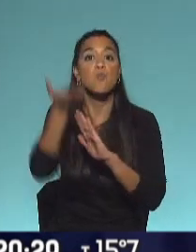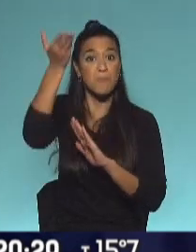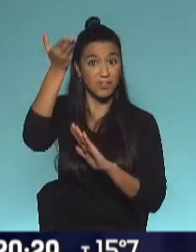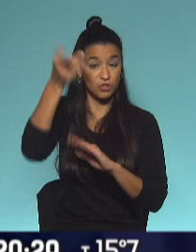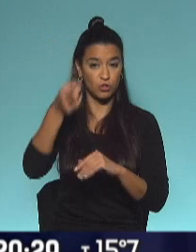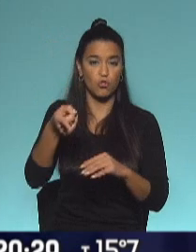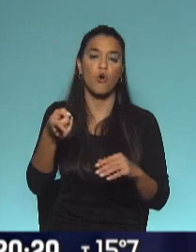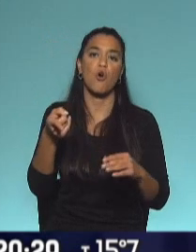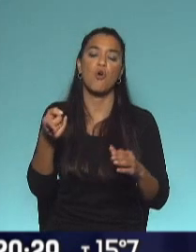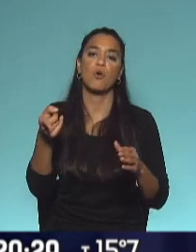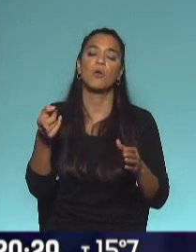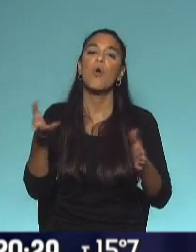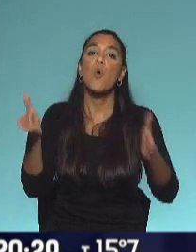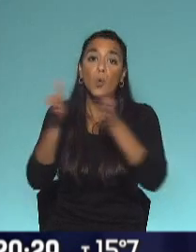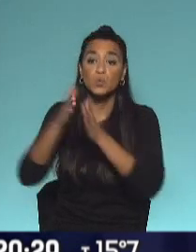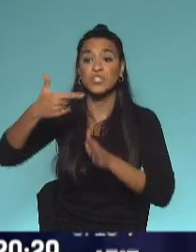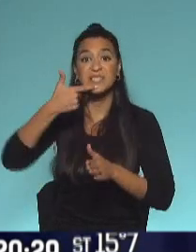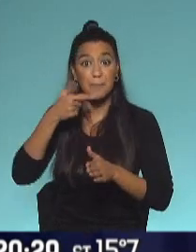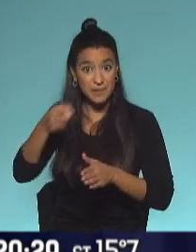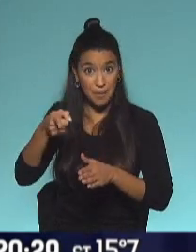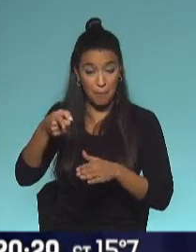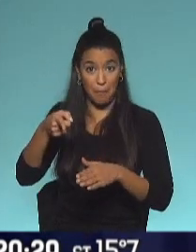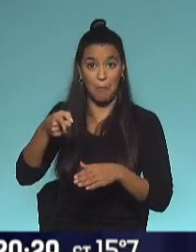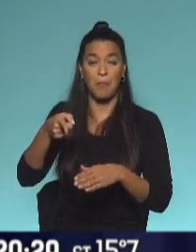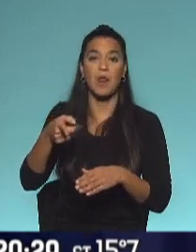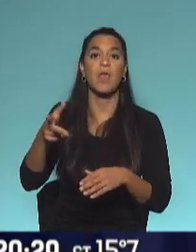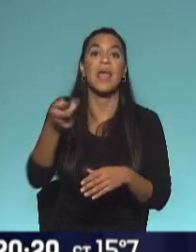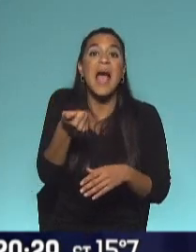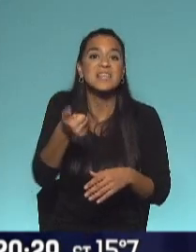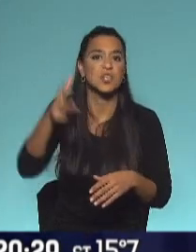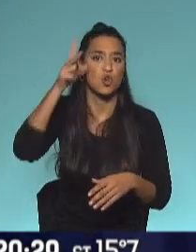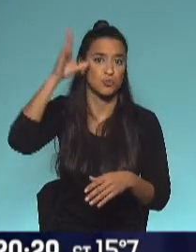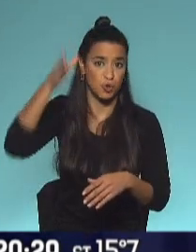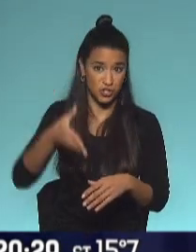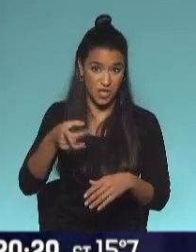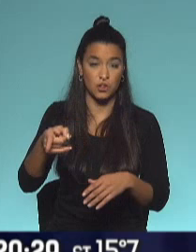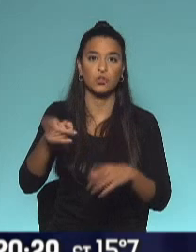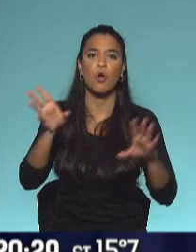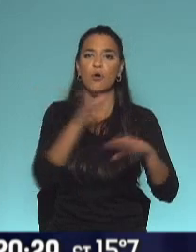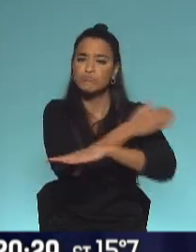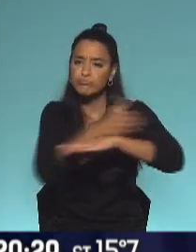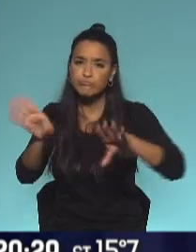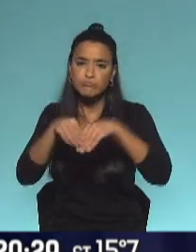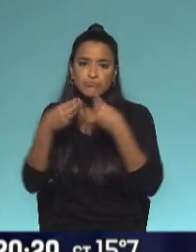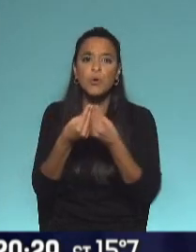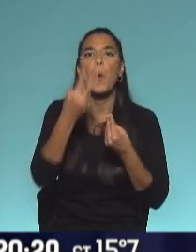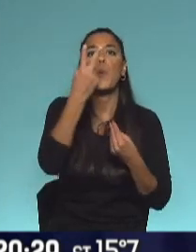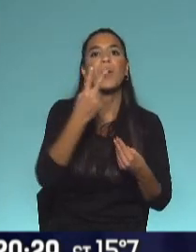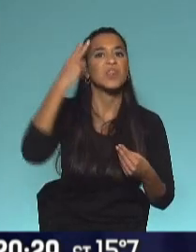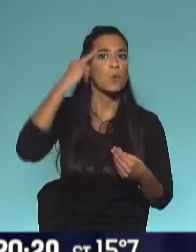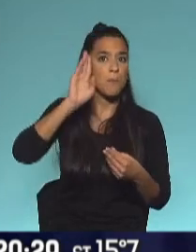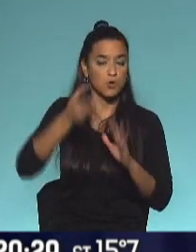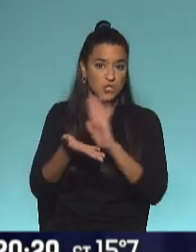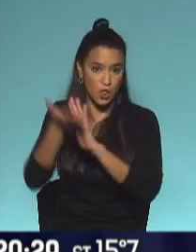con el aumento que se va a dar entonces de septiembre del prácticamente 8%, entonces se da un acumulado del 29%,